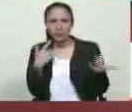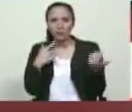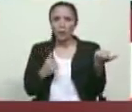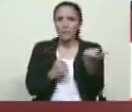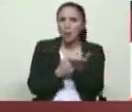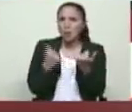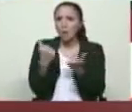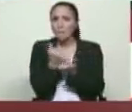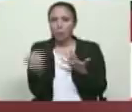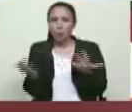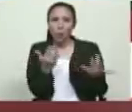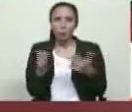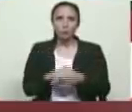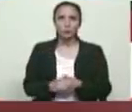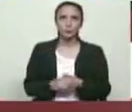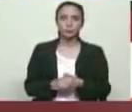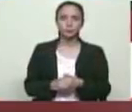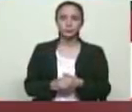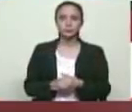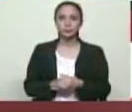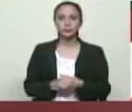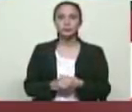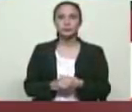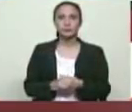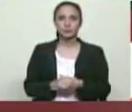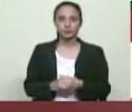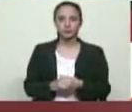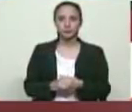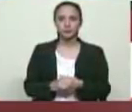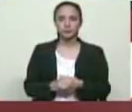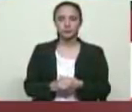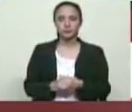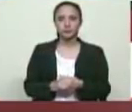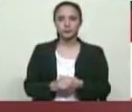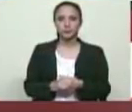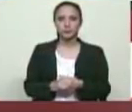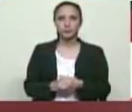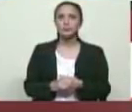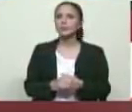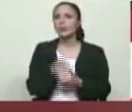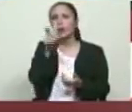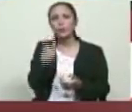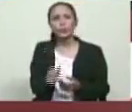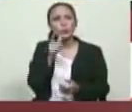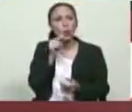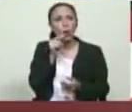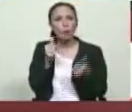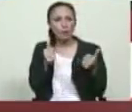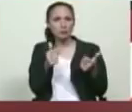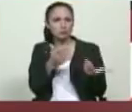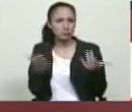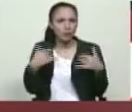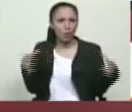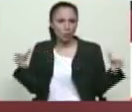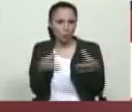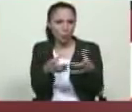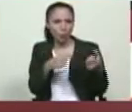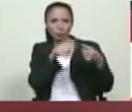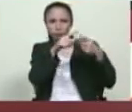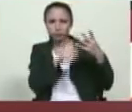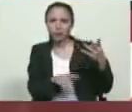Buen sistematizador, ahí está el vicepresidente de planificación, buen sistematizador. Aquí está todo el equipo.